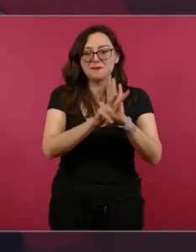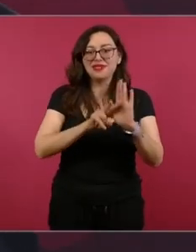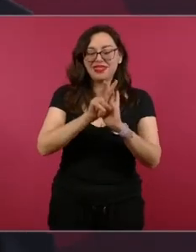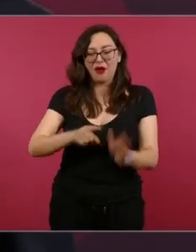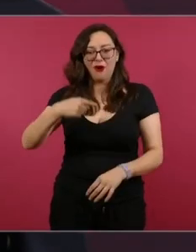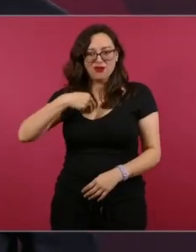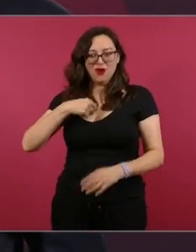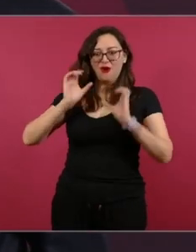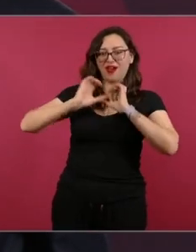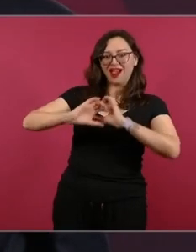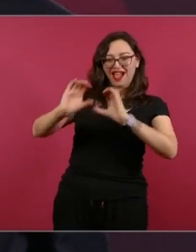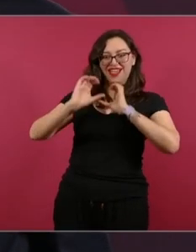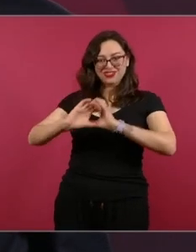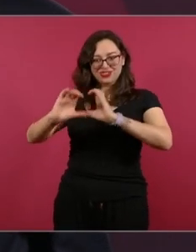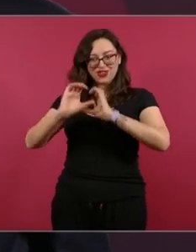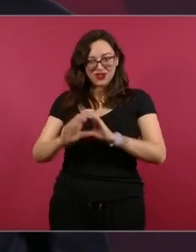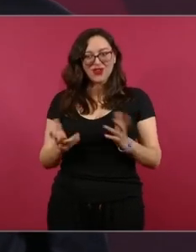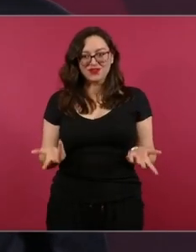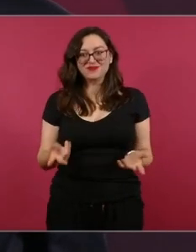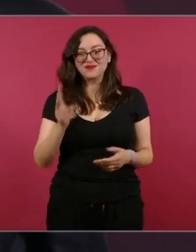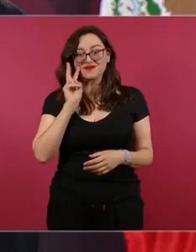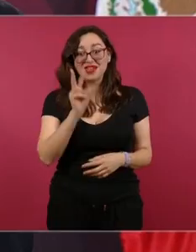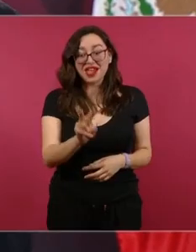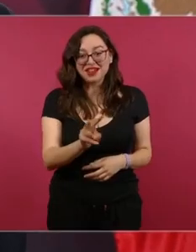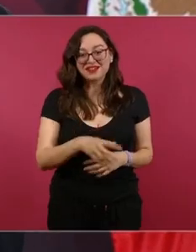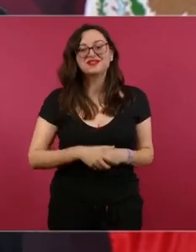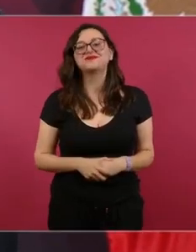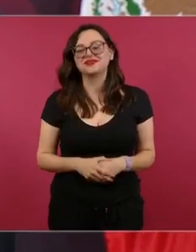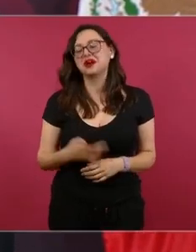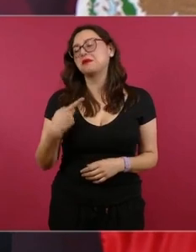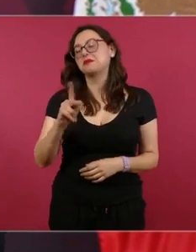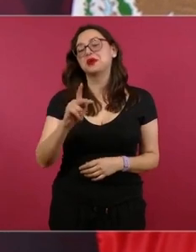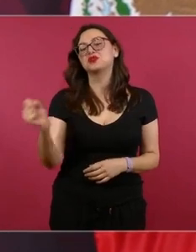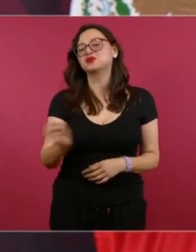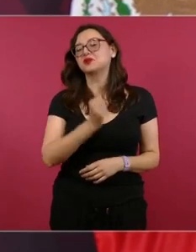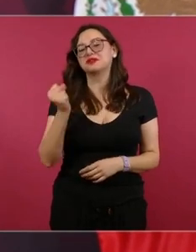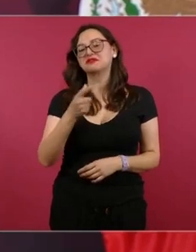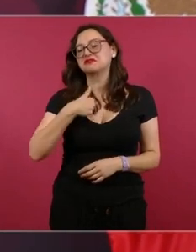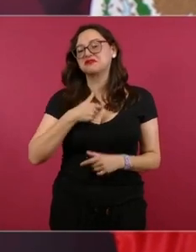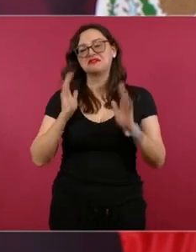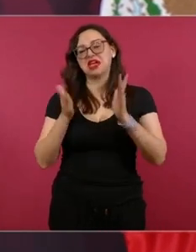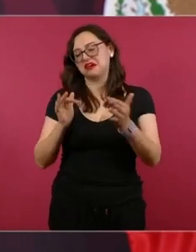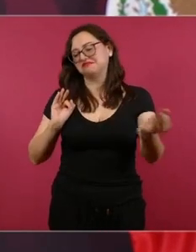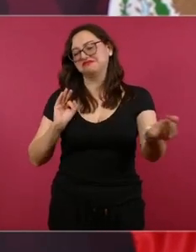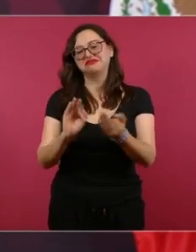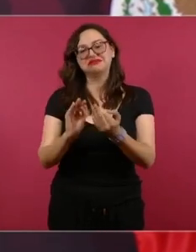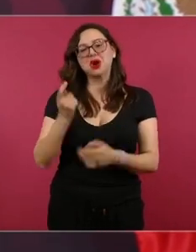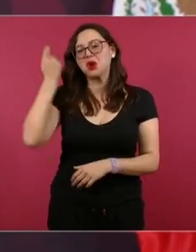Nada más que cuando yo me jubile, ya nada.